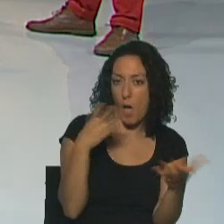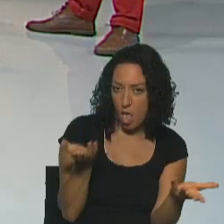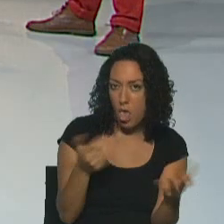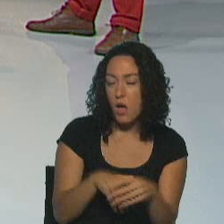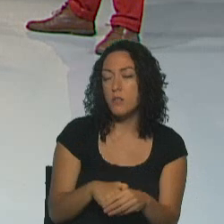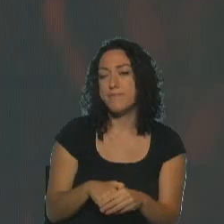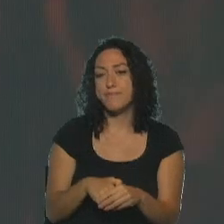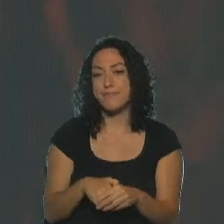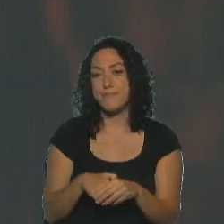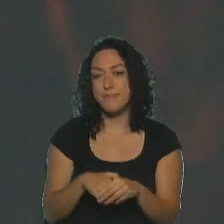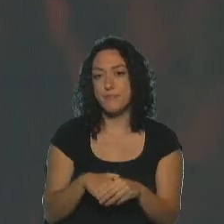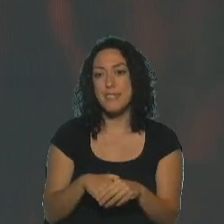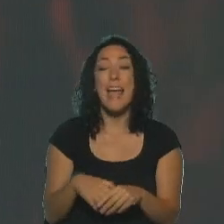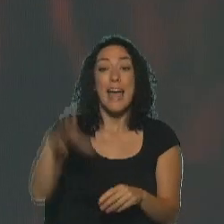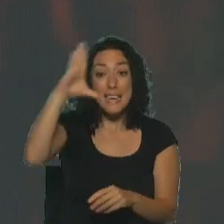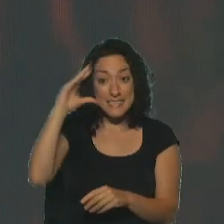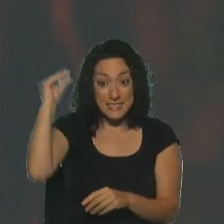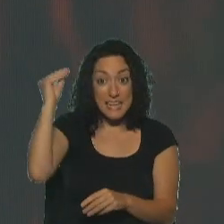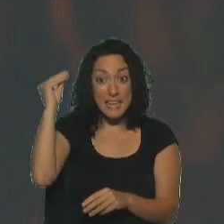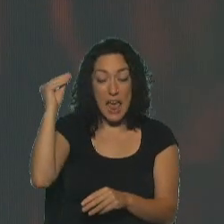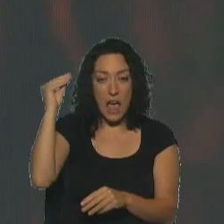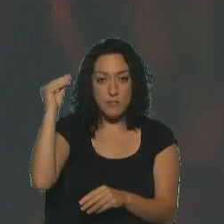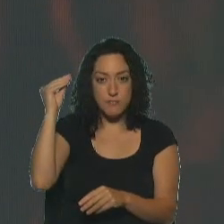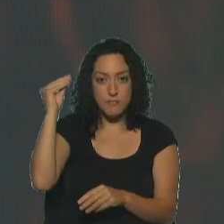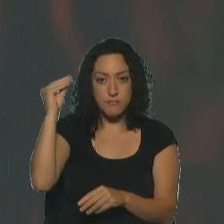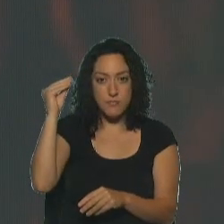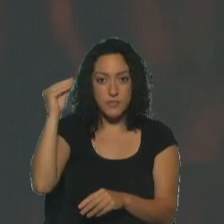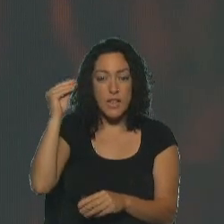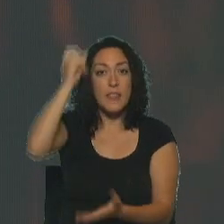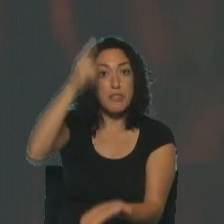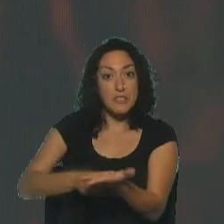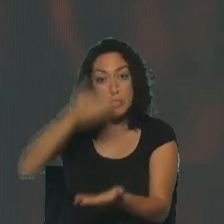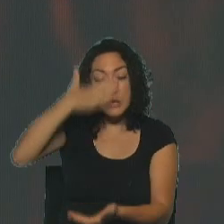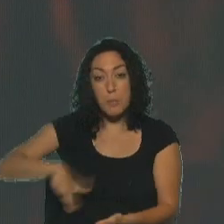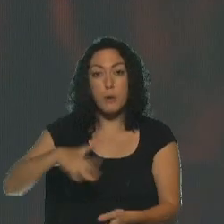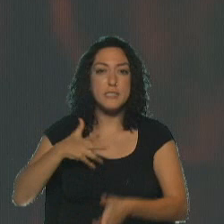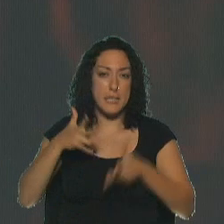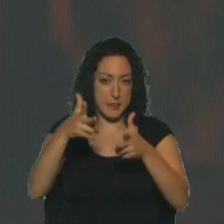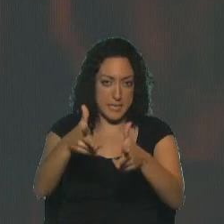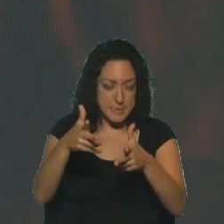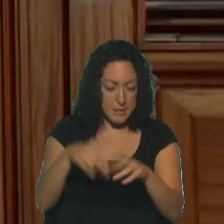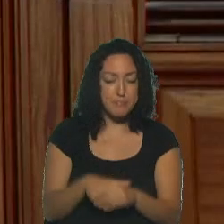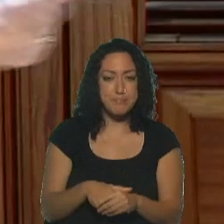Cristina, entre otras cosas, luego de la condena, dijo: